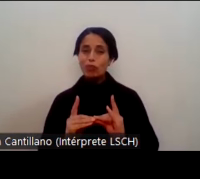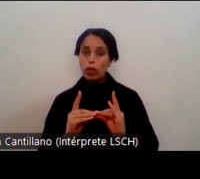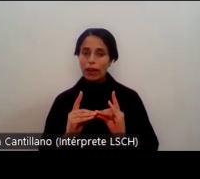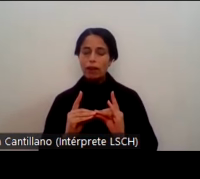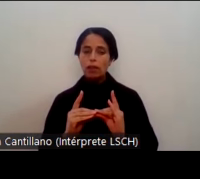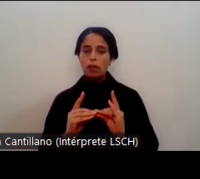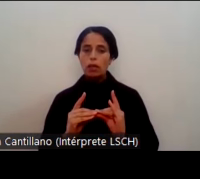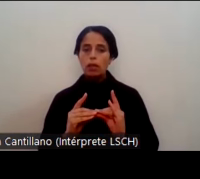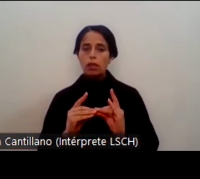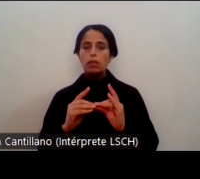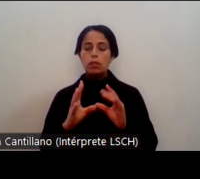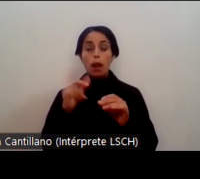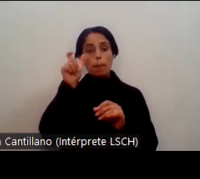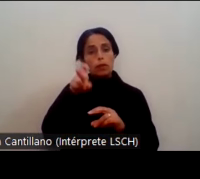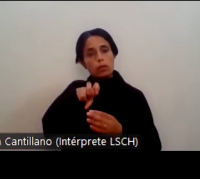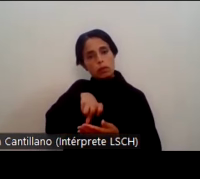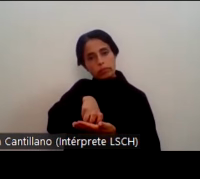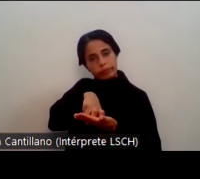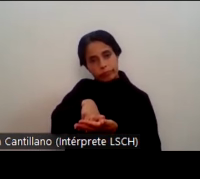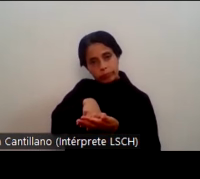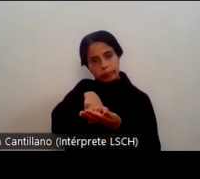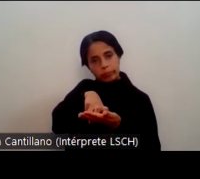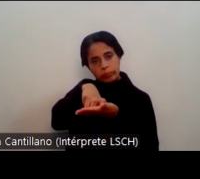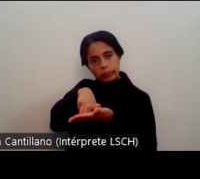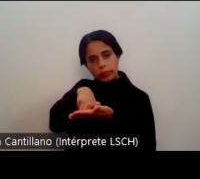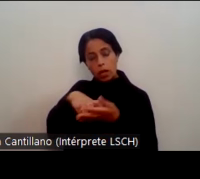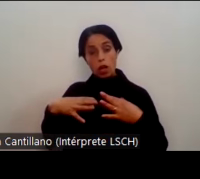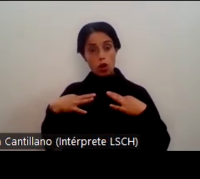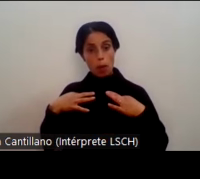Se lo flectaba primero, se lo vestía de su ropa habitual